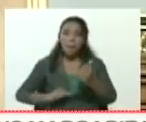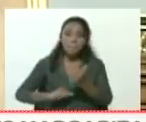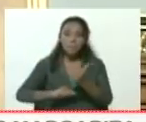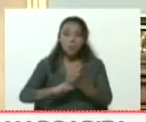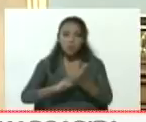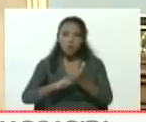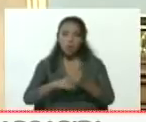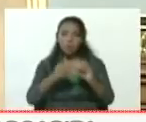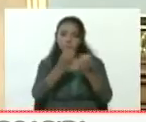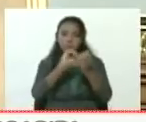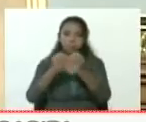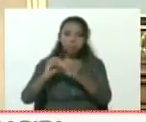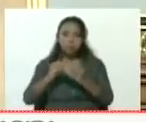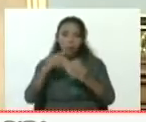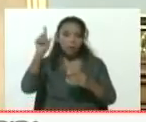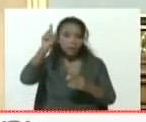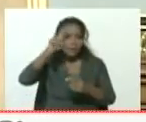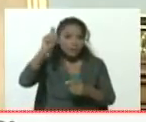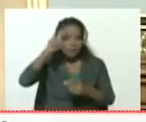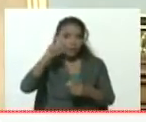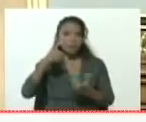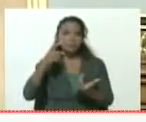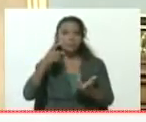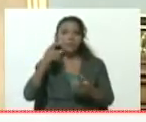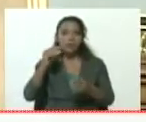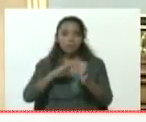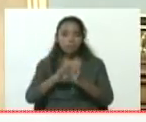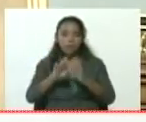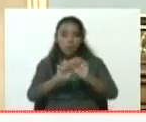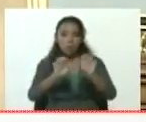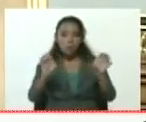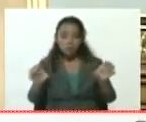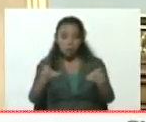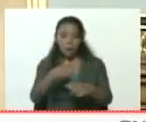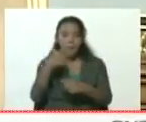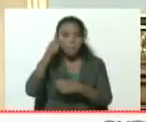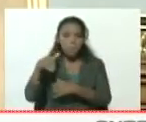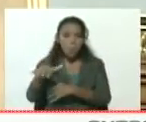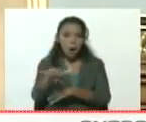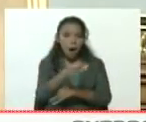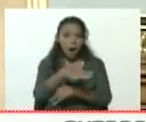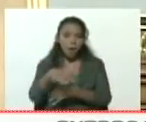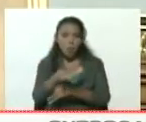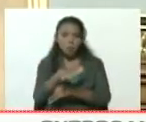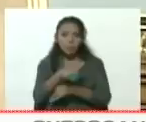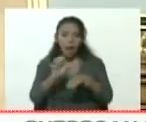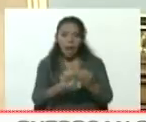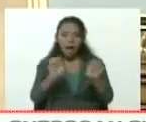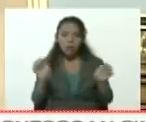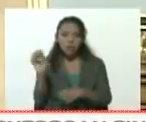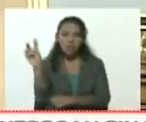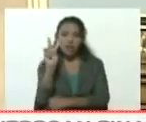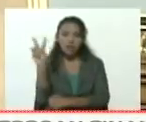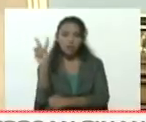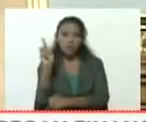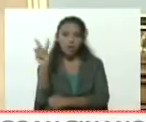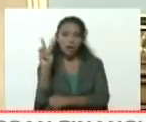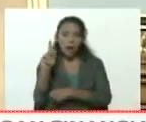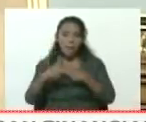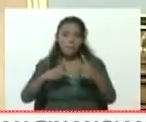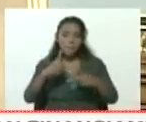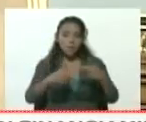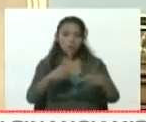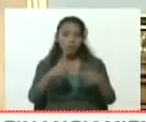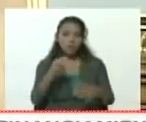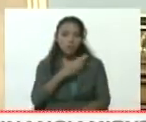nuestro pueblo, en llegar y generar accesibilidad en el sistema educativo, en lograr que la educación venezolana hoy sea un derecho social